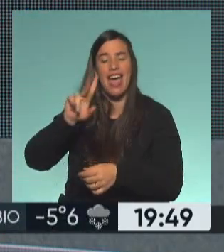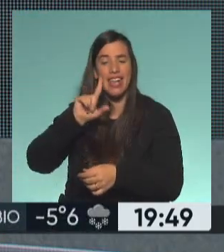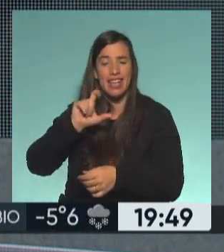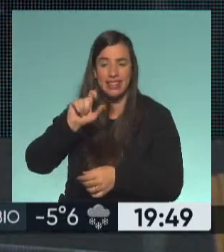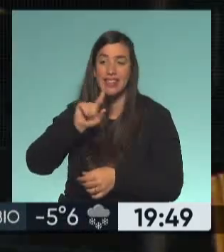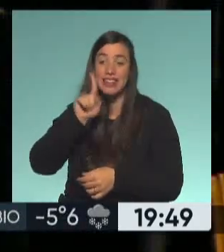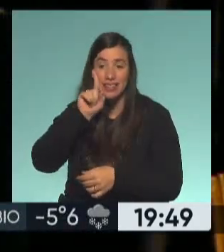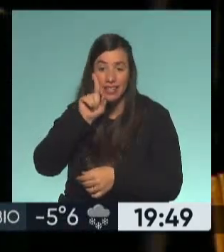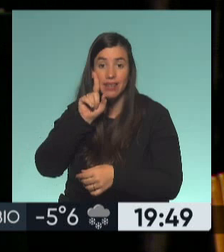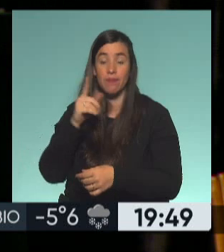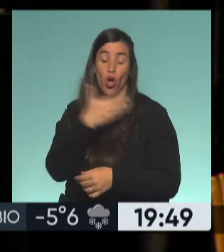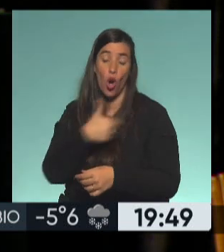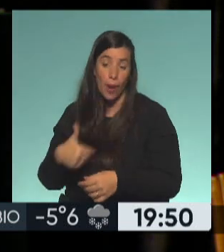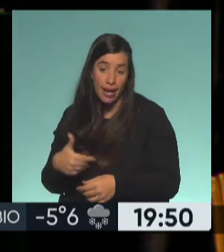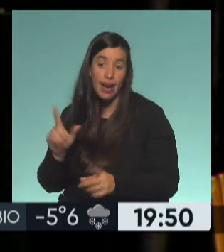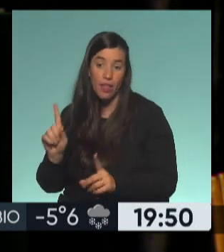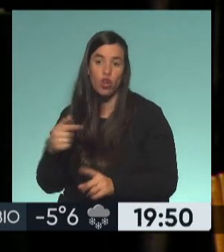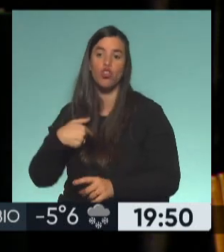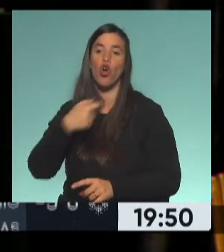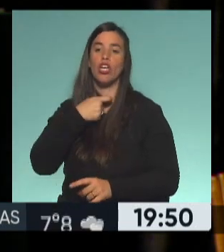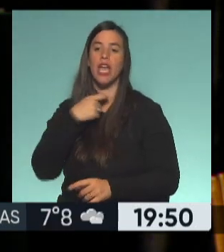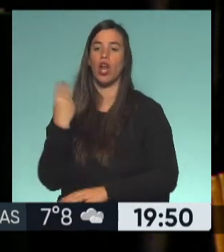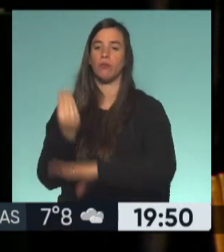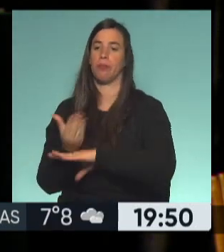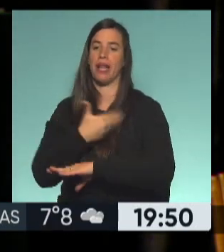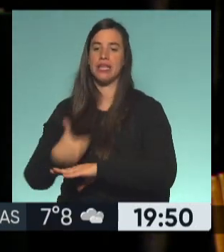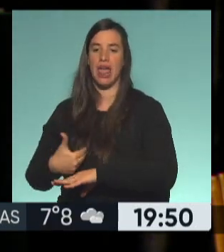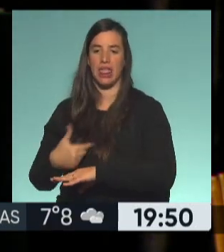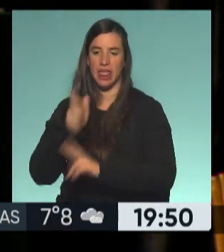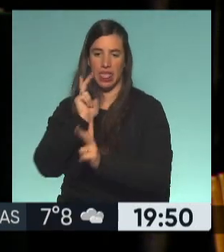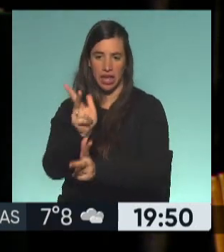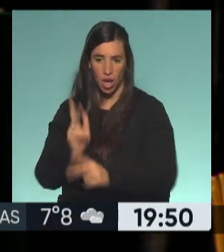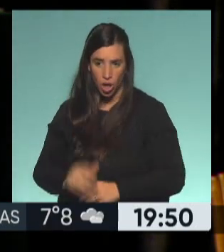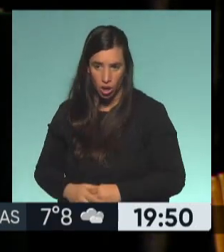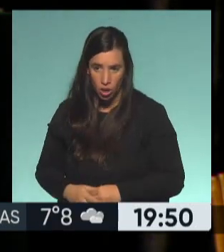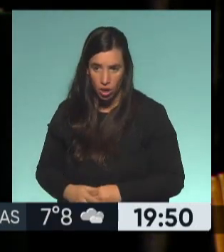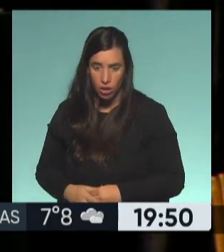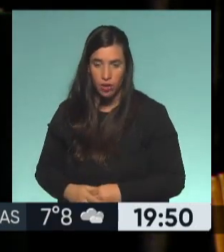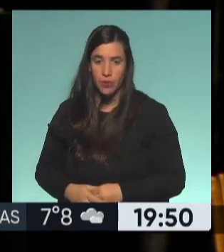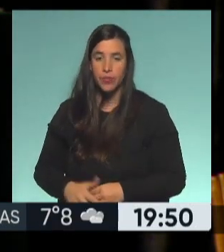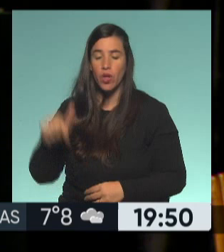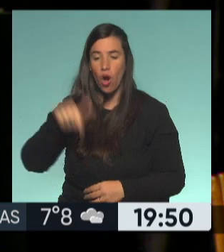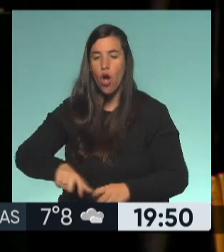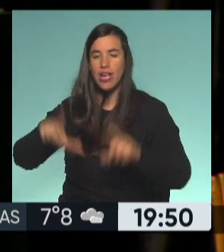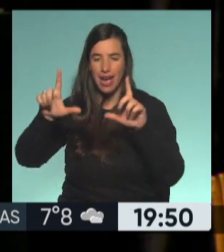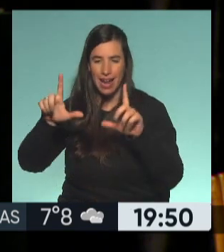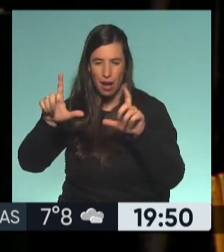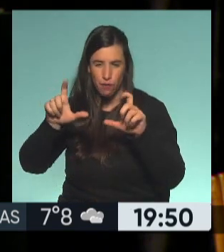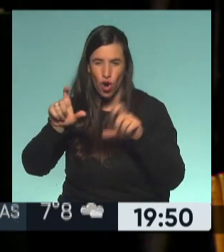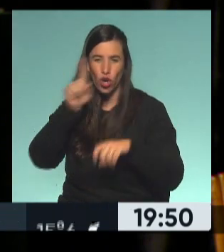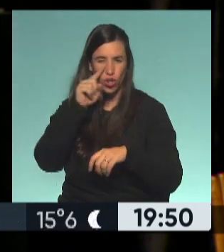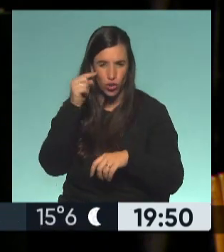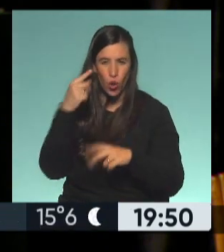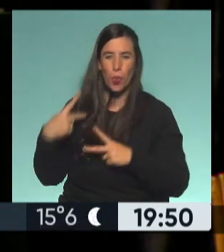Sota, hoy fallecido, dice: yo quiero ser presidente. Hoy en la foto donde el presidente viaja con